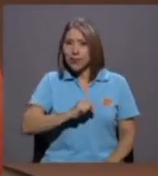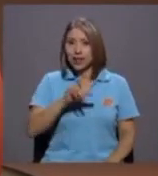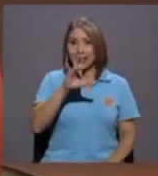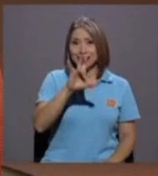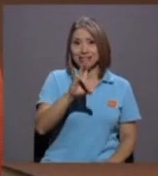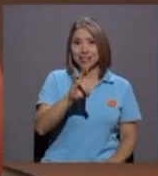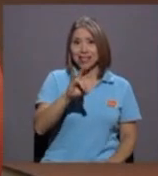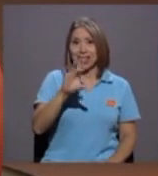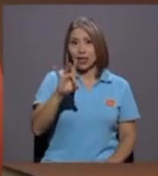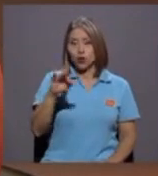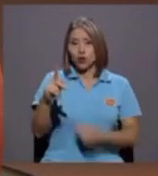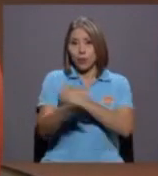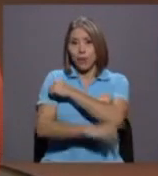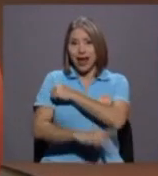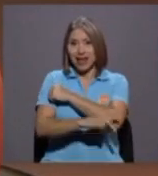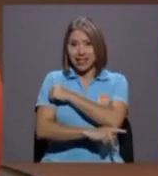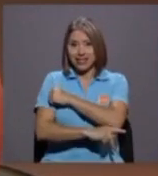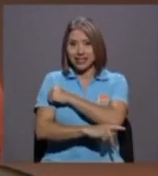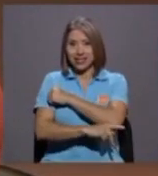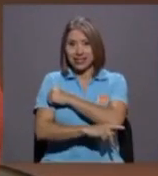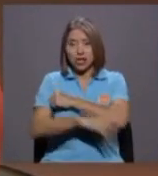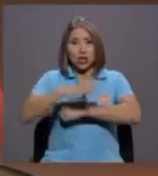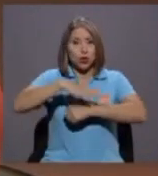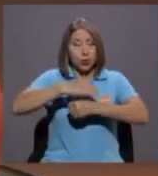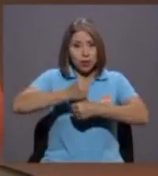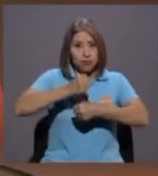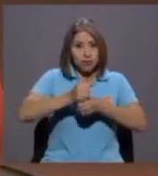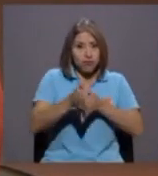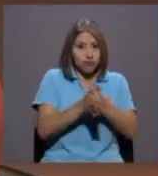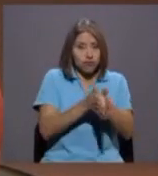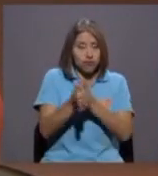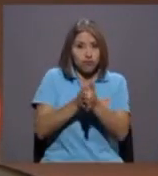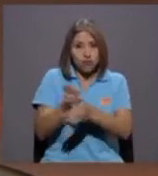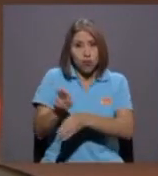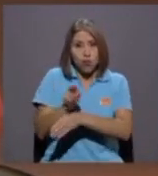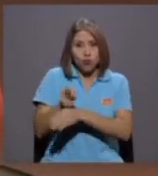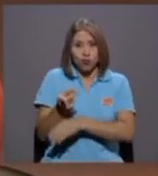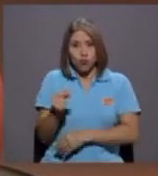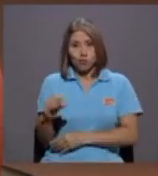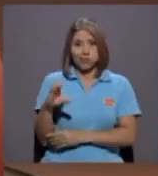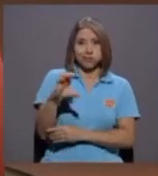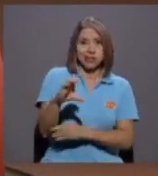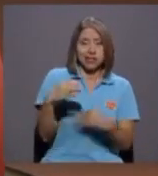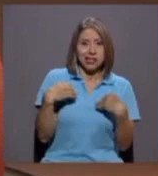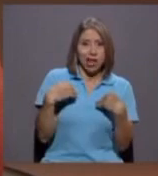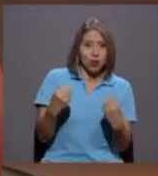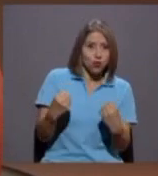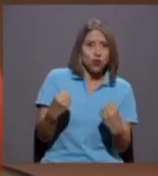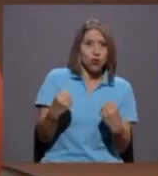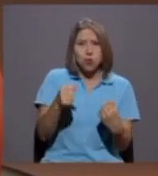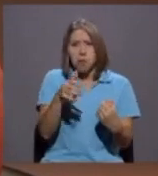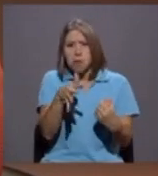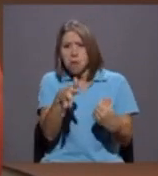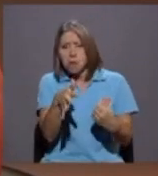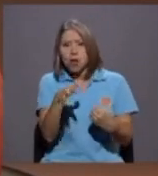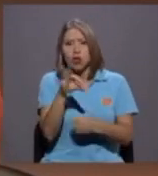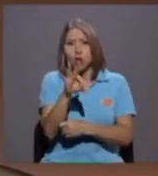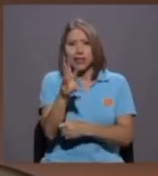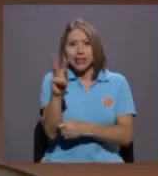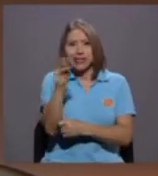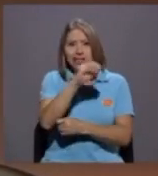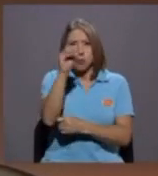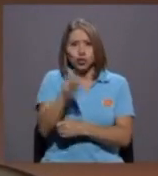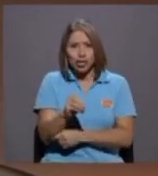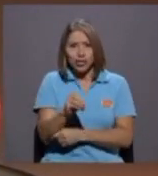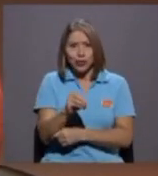países en cuanto a eficiencia de la inversión en salud ronda el 96%, y Costa